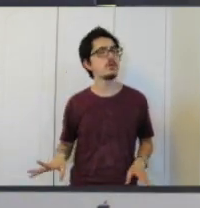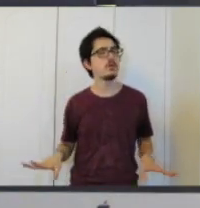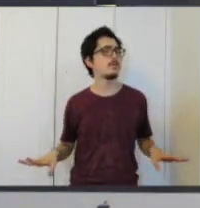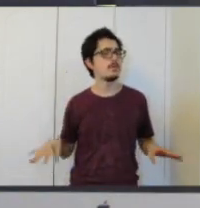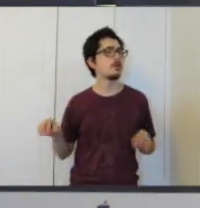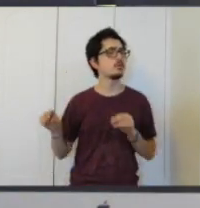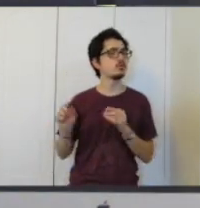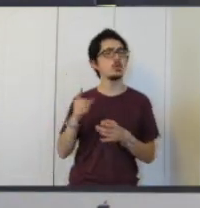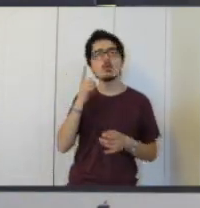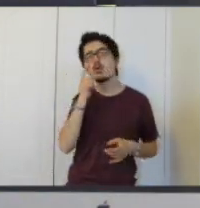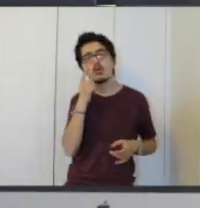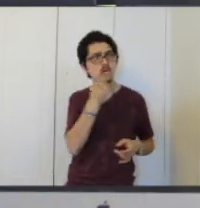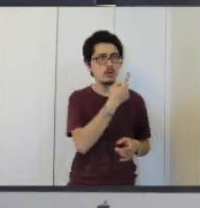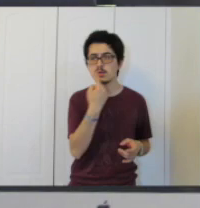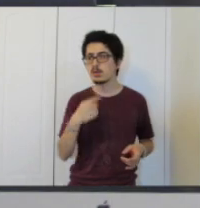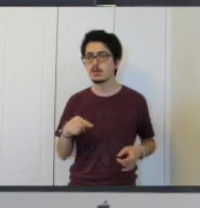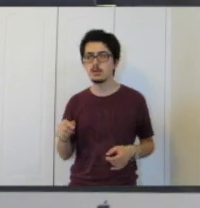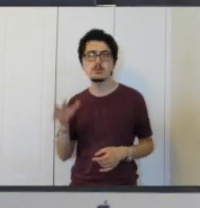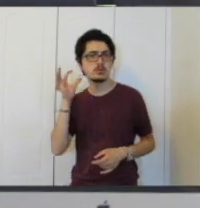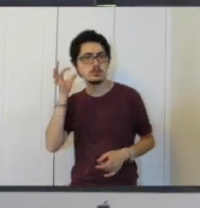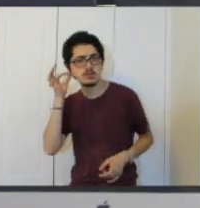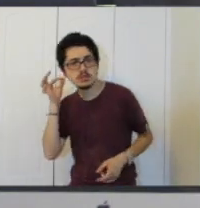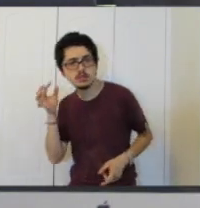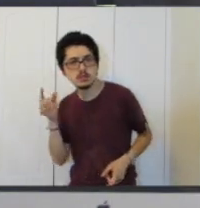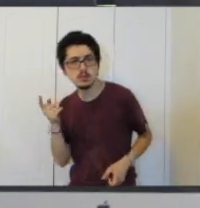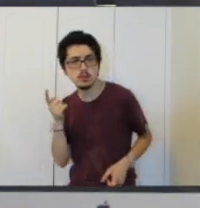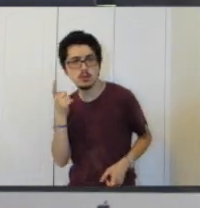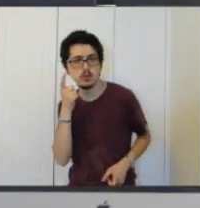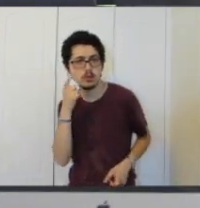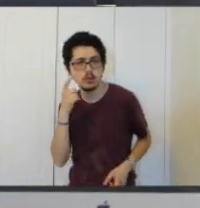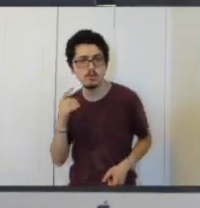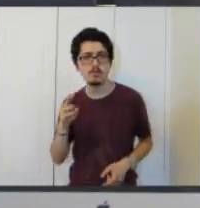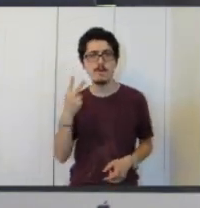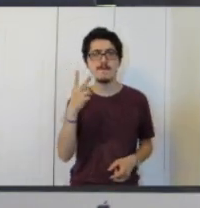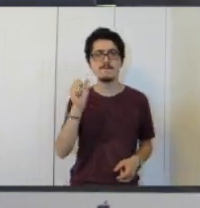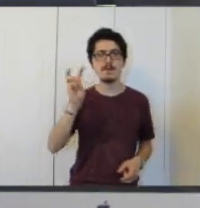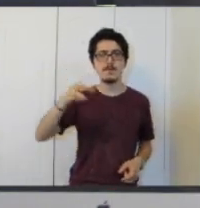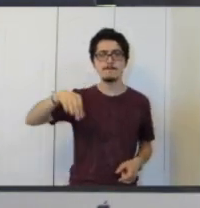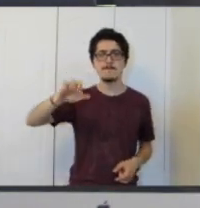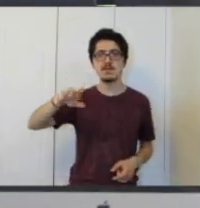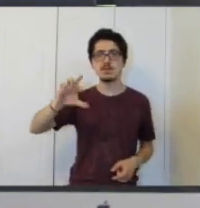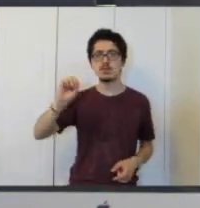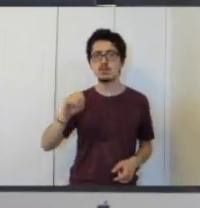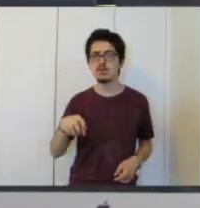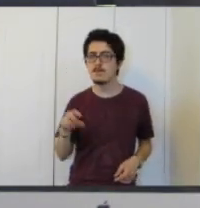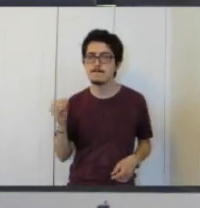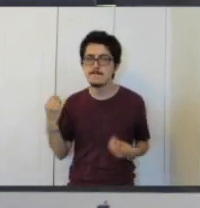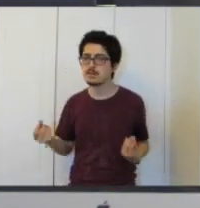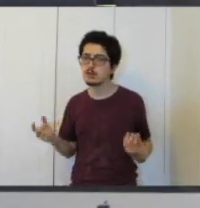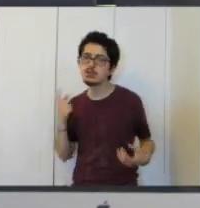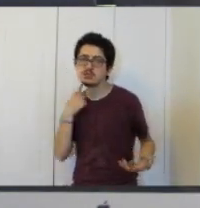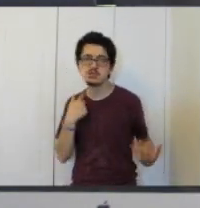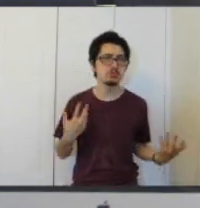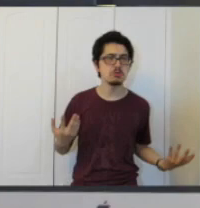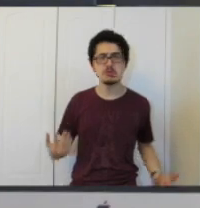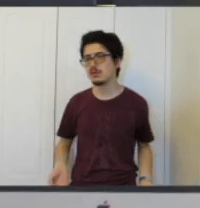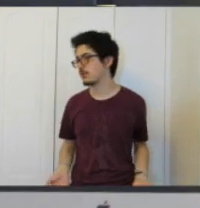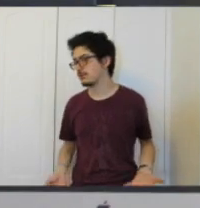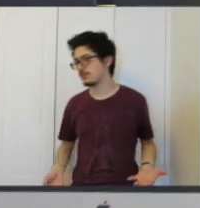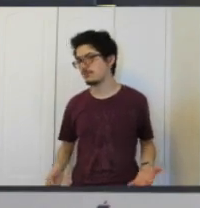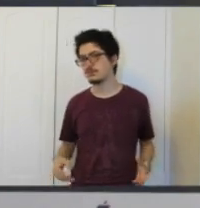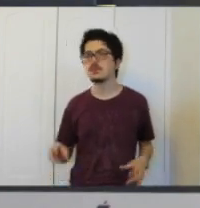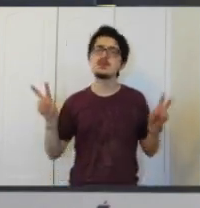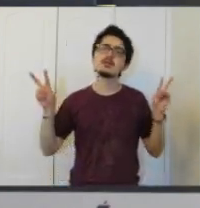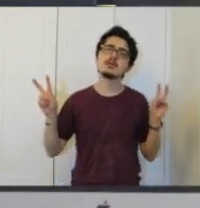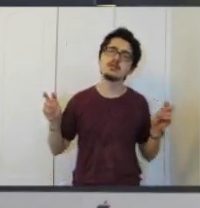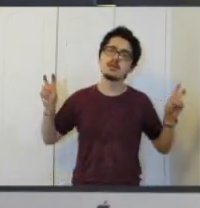satisfecho en ciertos grados, pero no por completo. Y finalmente, El diario de Tita es un libro que es de la misma autora de Como hago